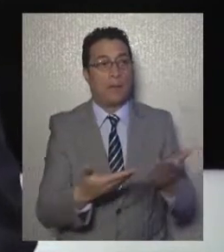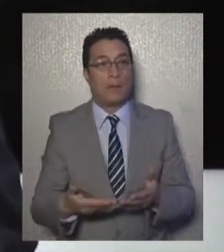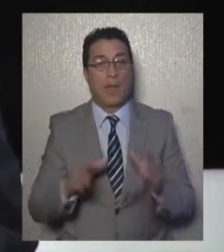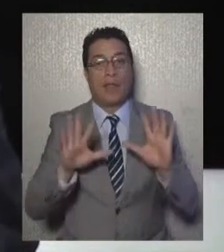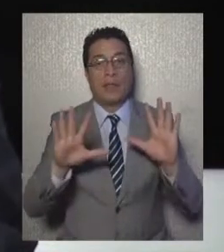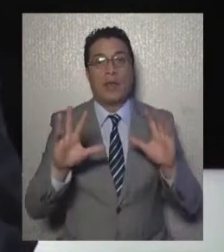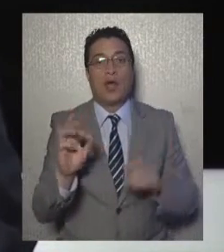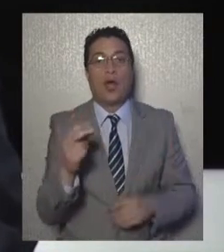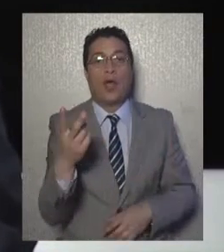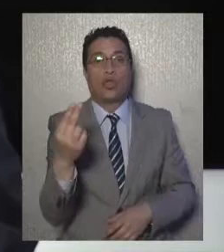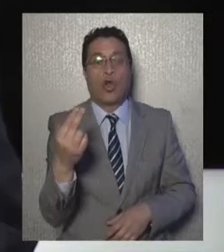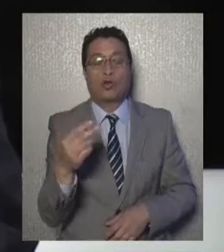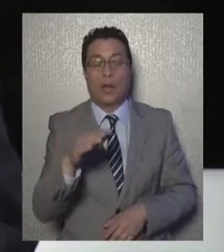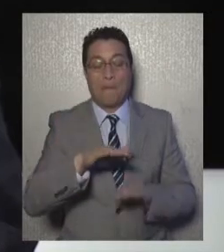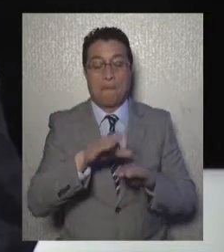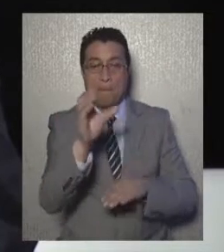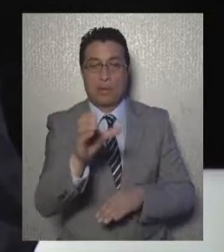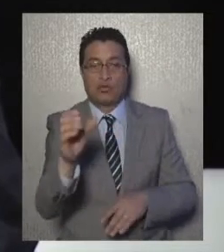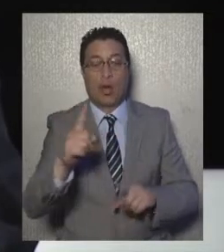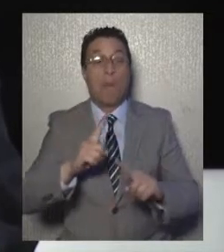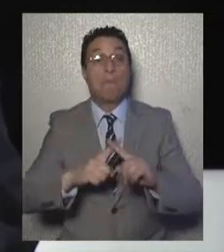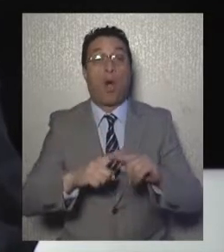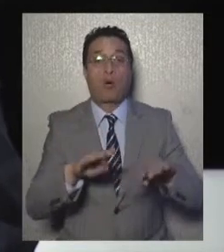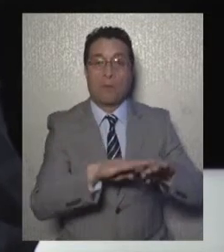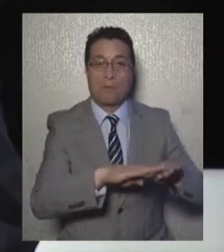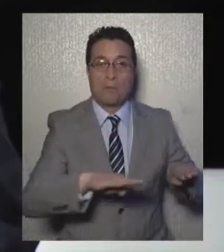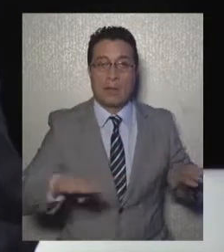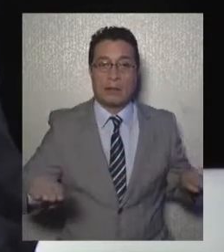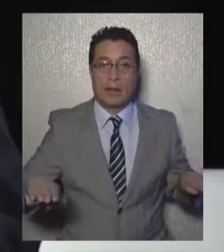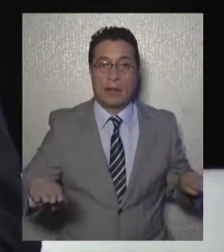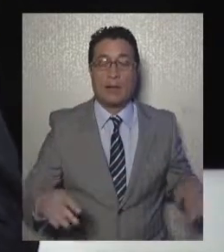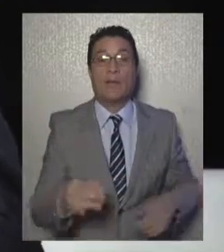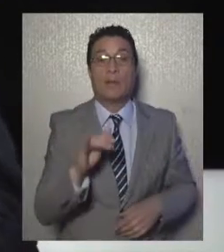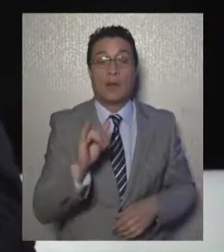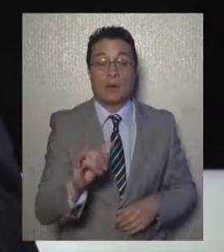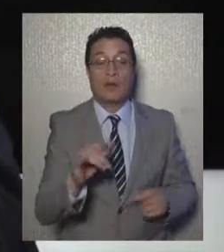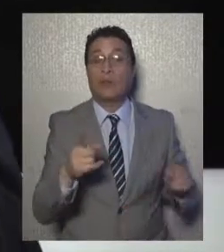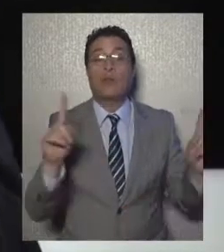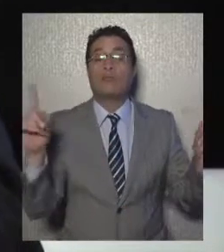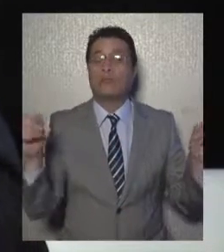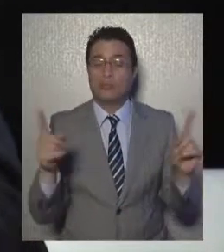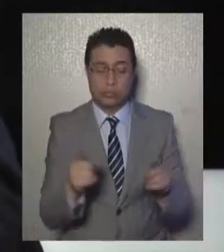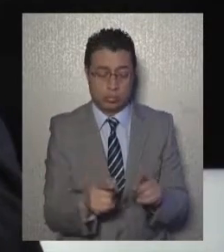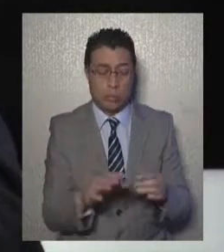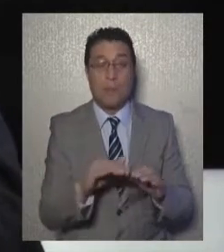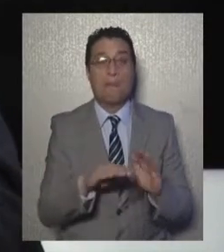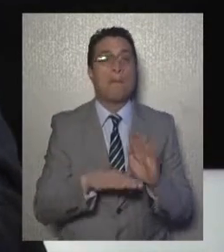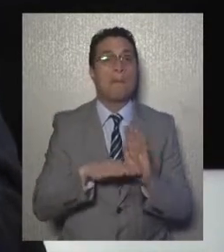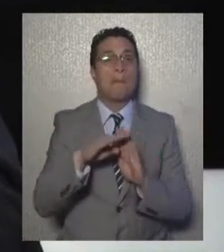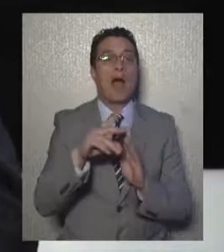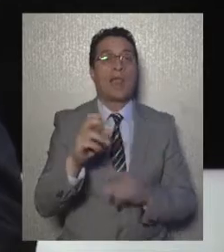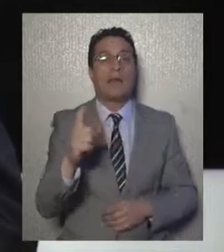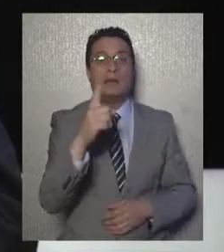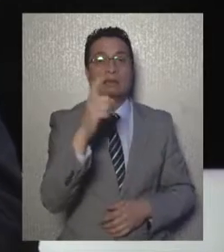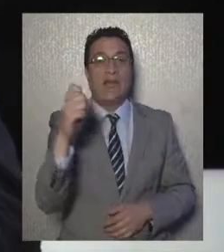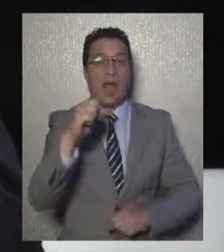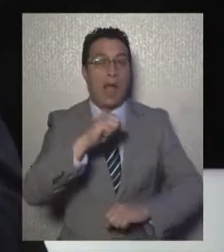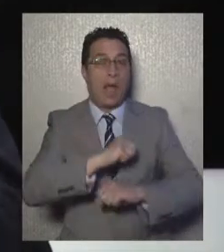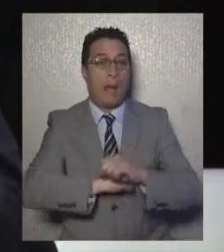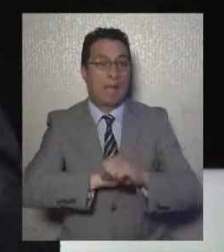personas por mesa y lo que dio en resumen, tuvimos a más de 100 empresarios